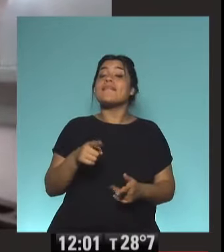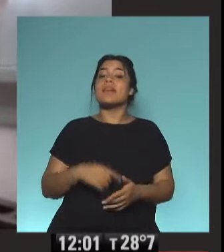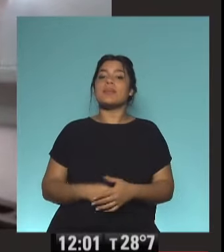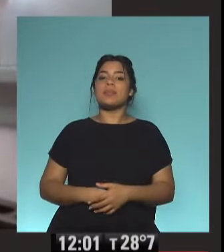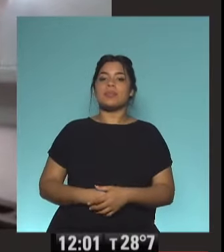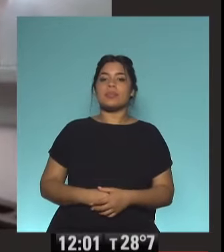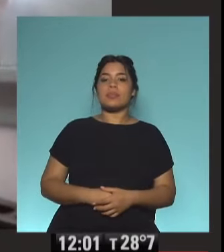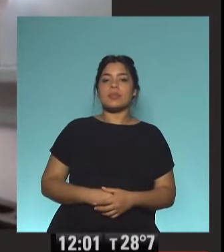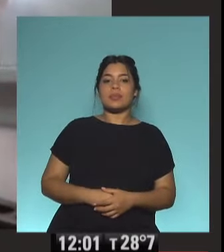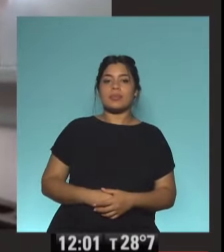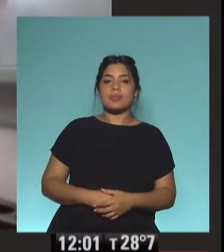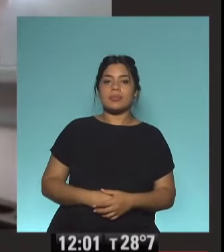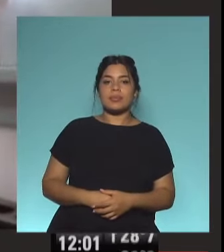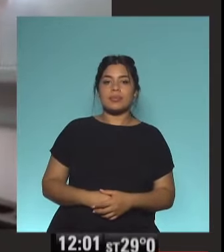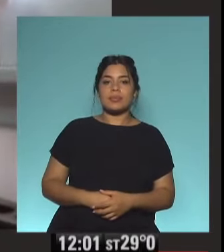Timba tira.